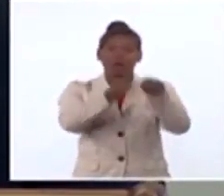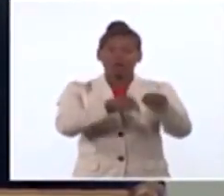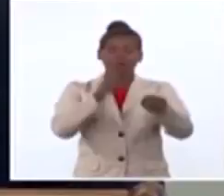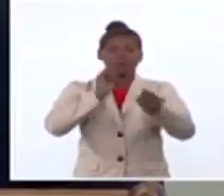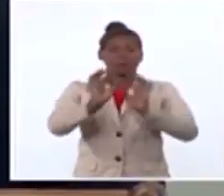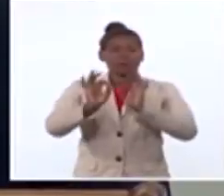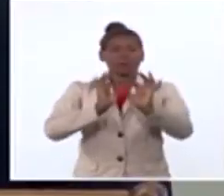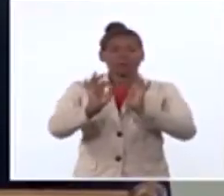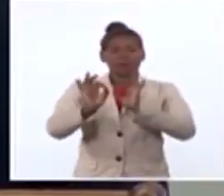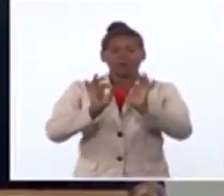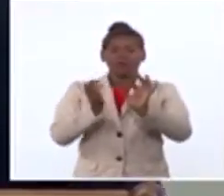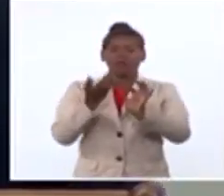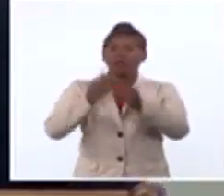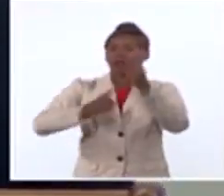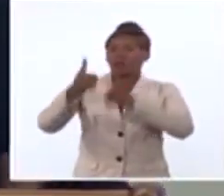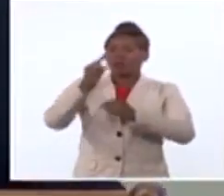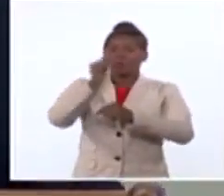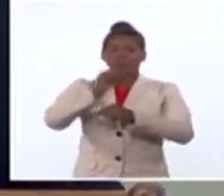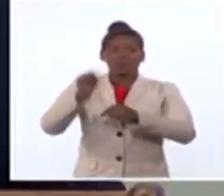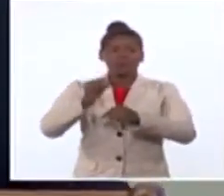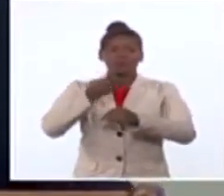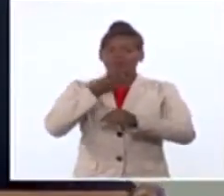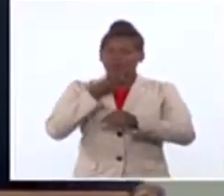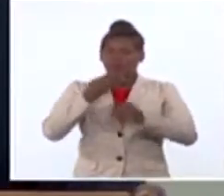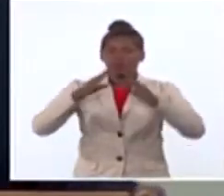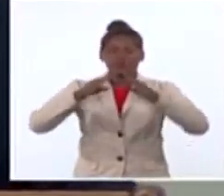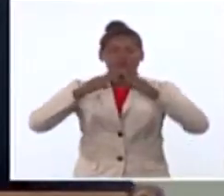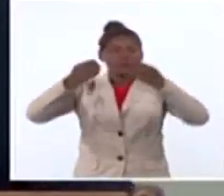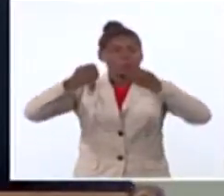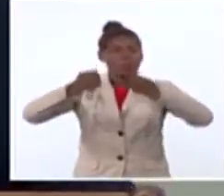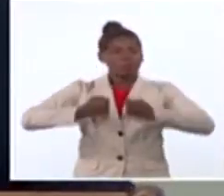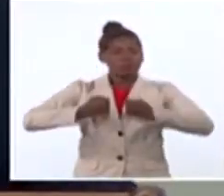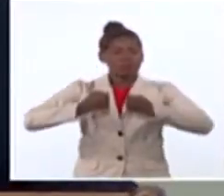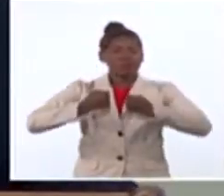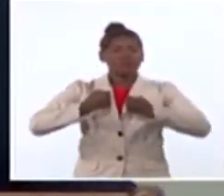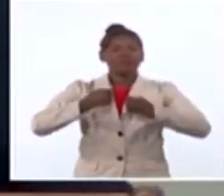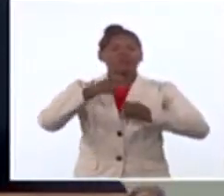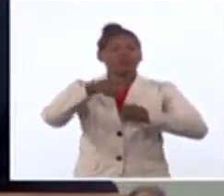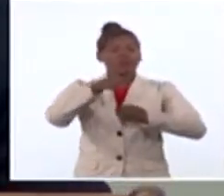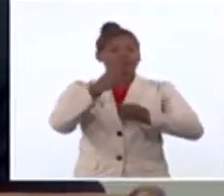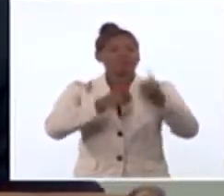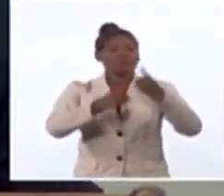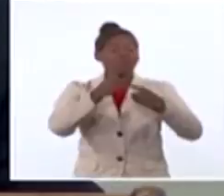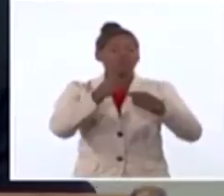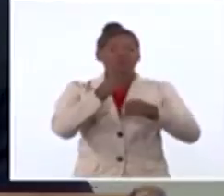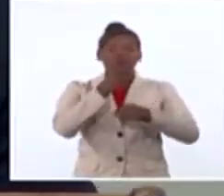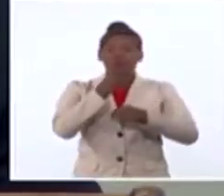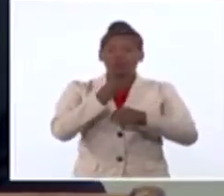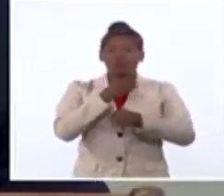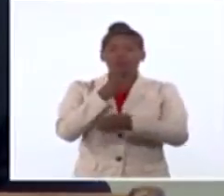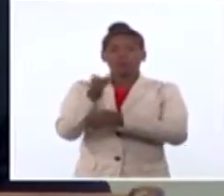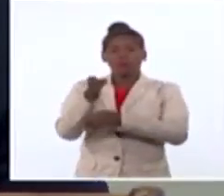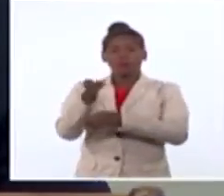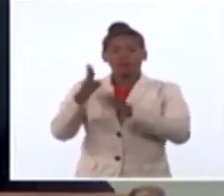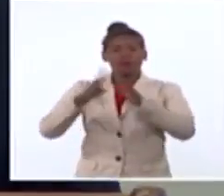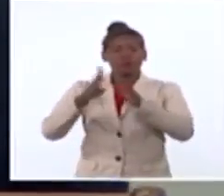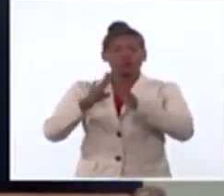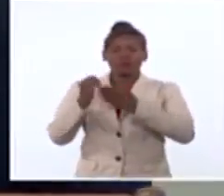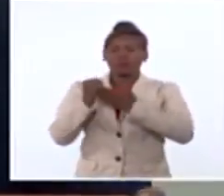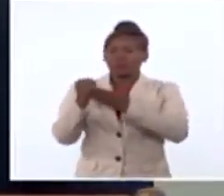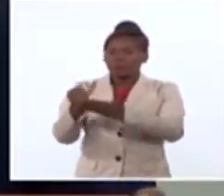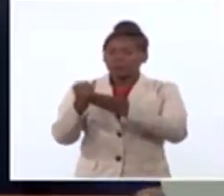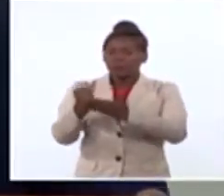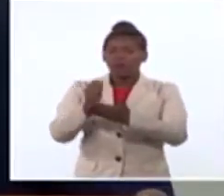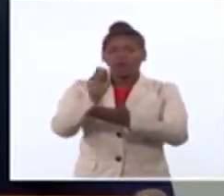mayor vulnerabilidad, ancianos que viven solos, familias que han